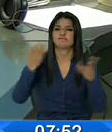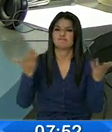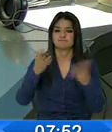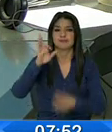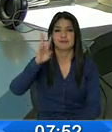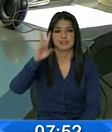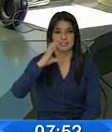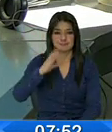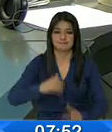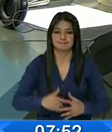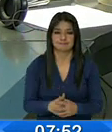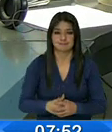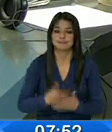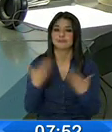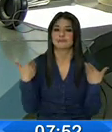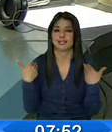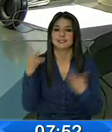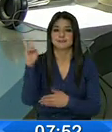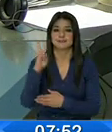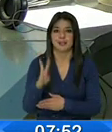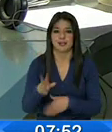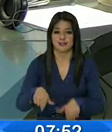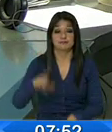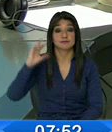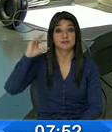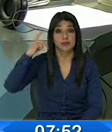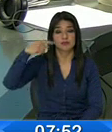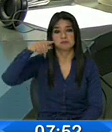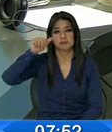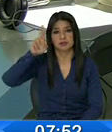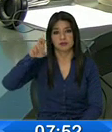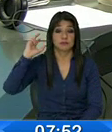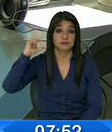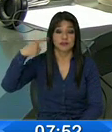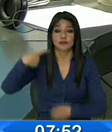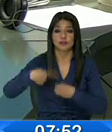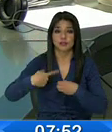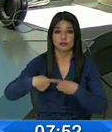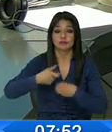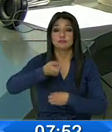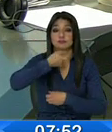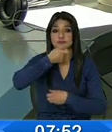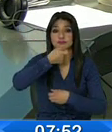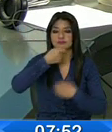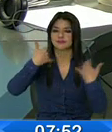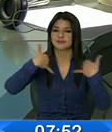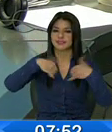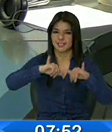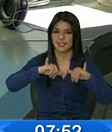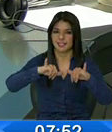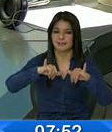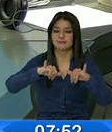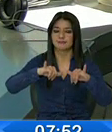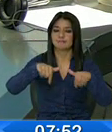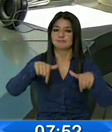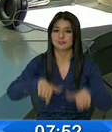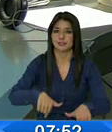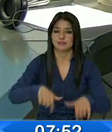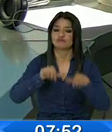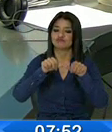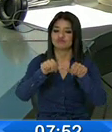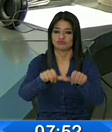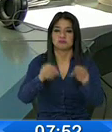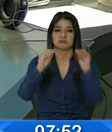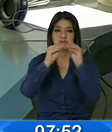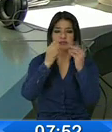televicentro un vélez viernes en las radios latinos apm y radio quito la voz de la capital noticiero líder en la radio continuamos